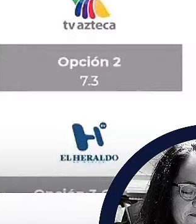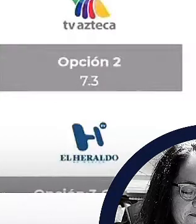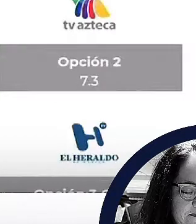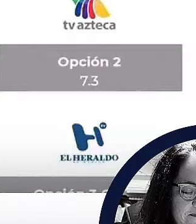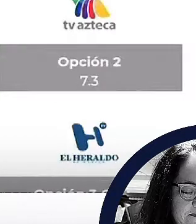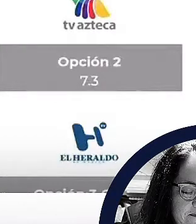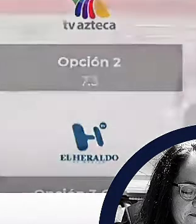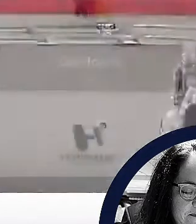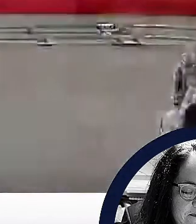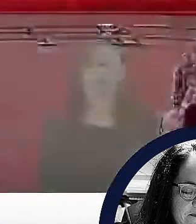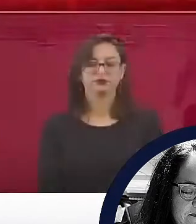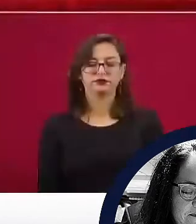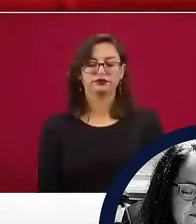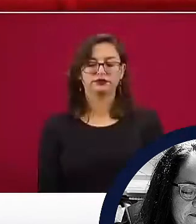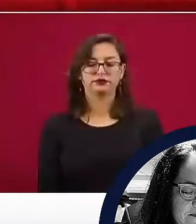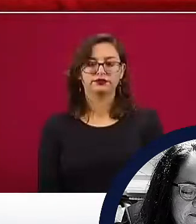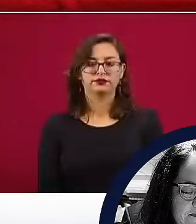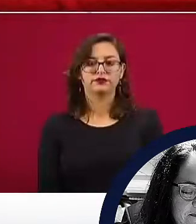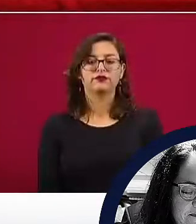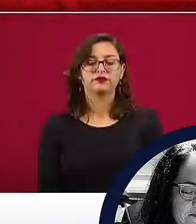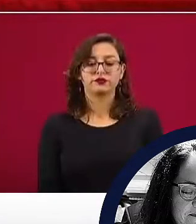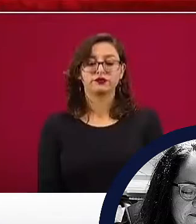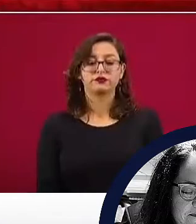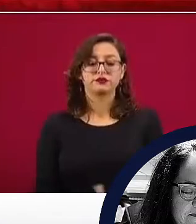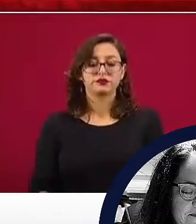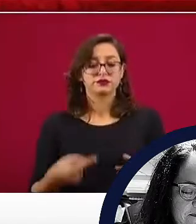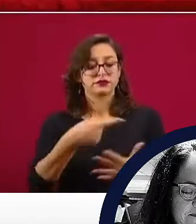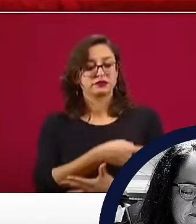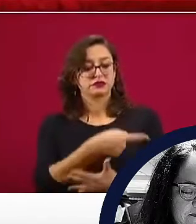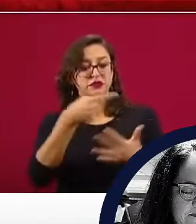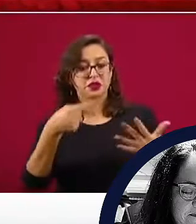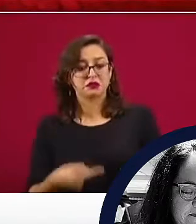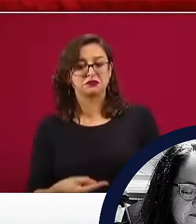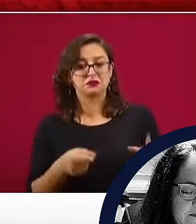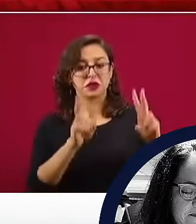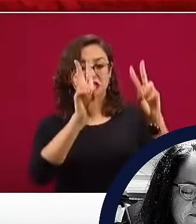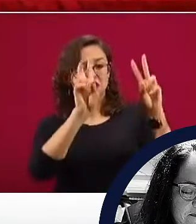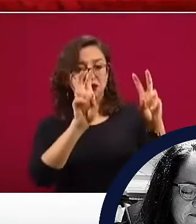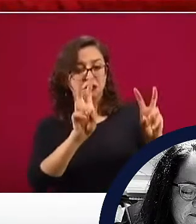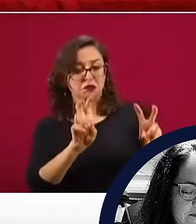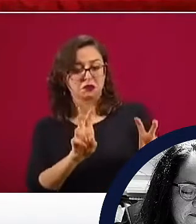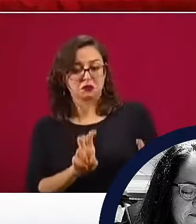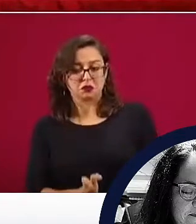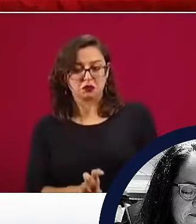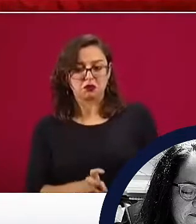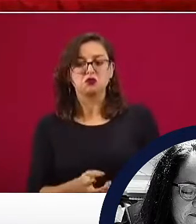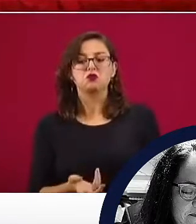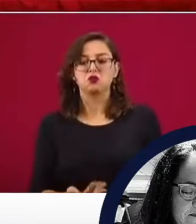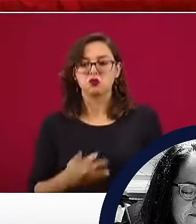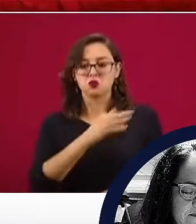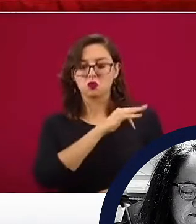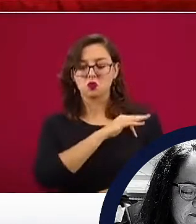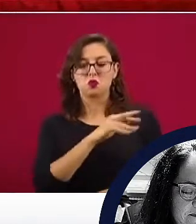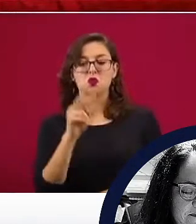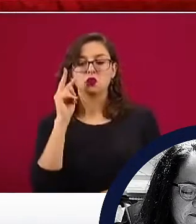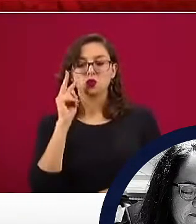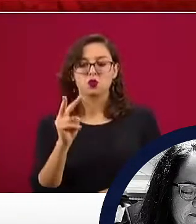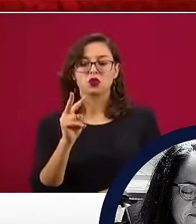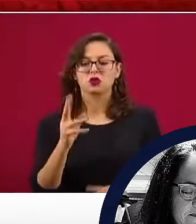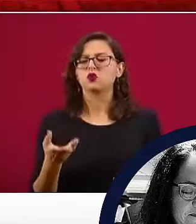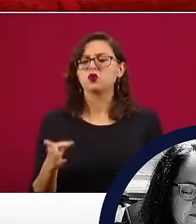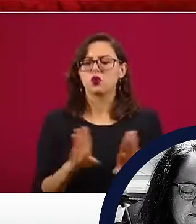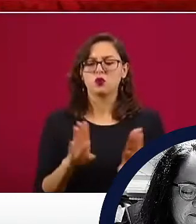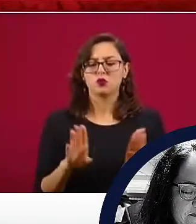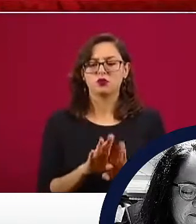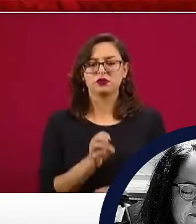qué bueno que estén algunos, en algunos programas, pero pues quién sabe si te va a tocar a ti, ¿no? Y entonces, pues ahora sí que